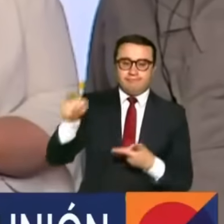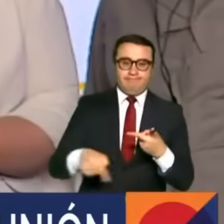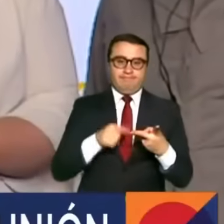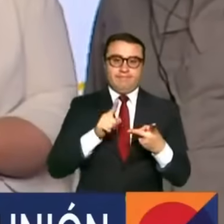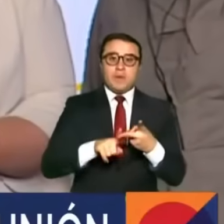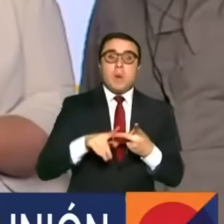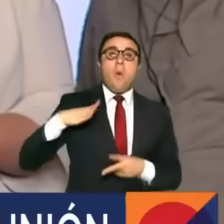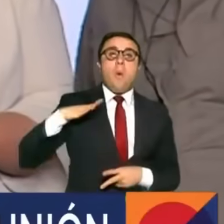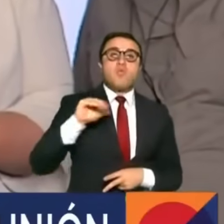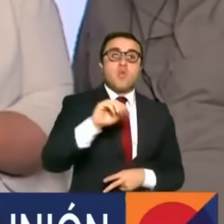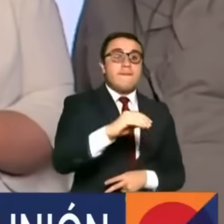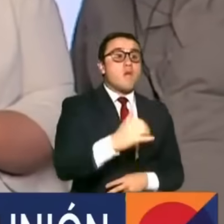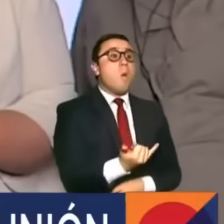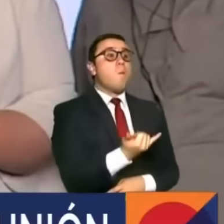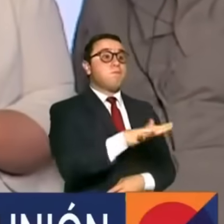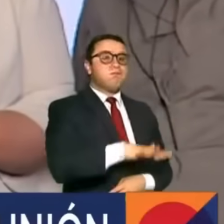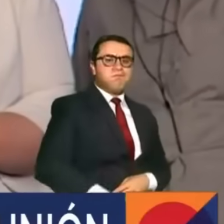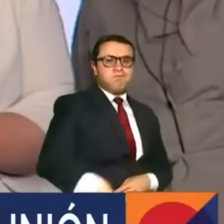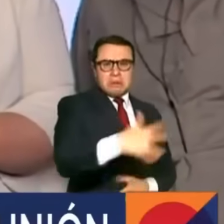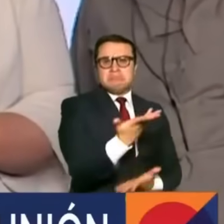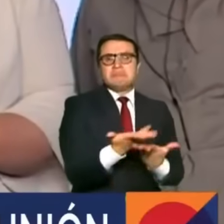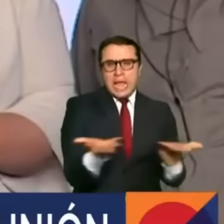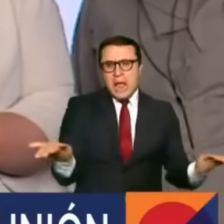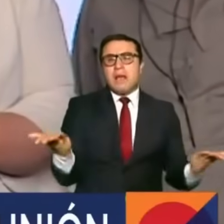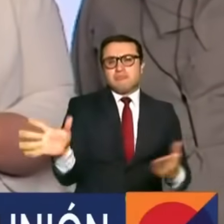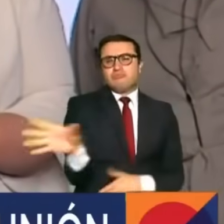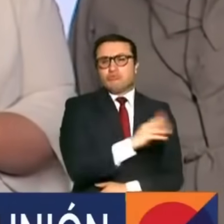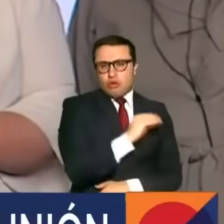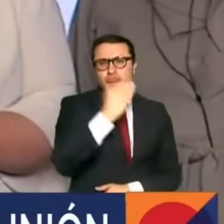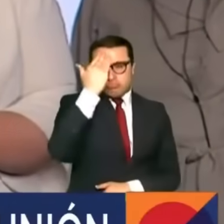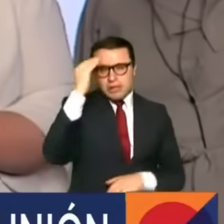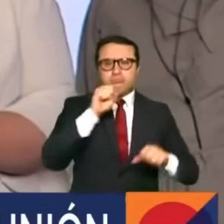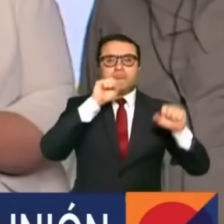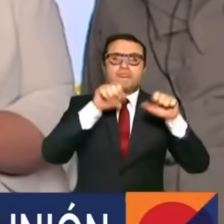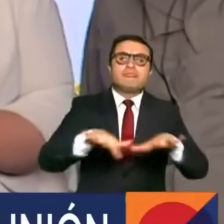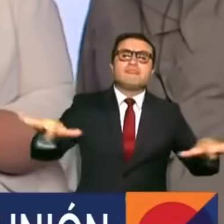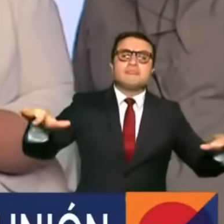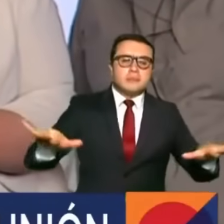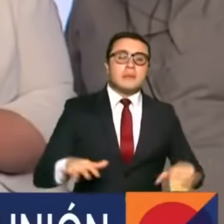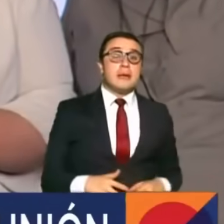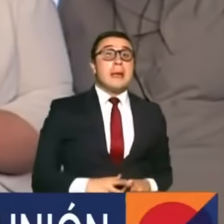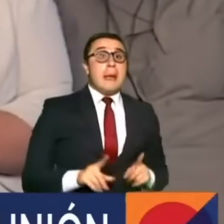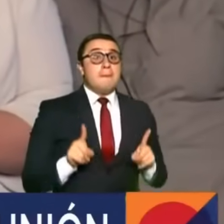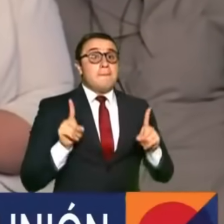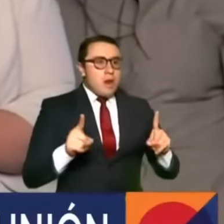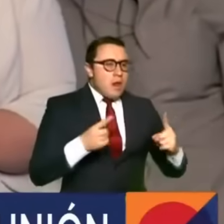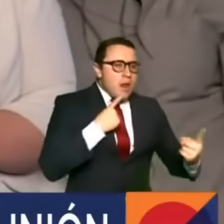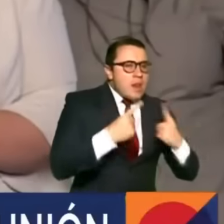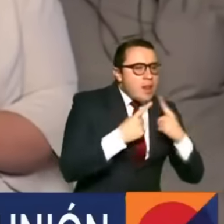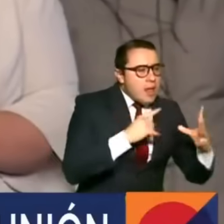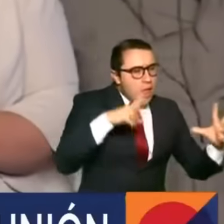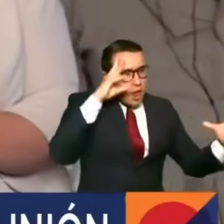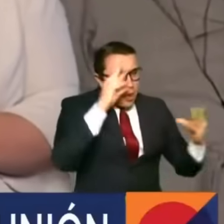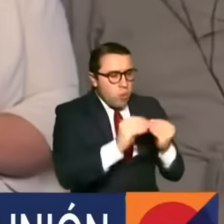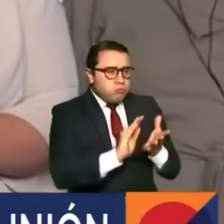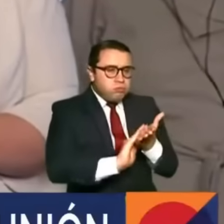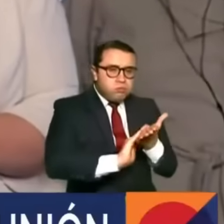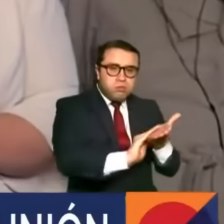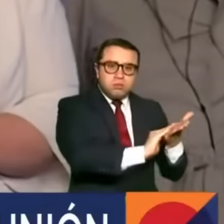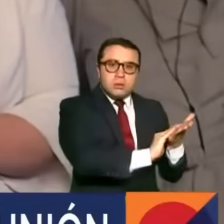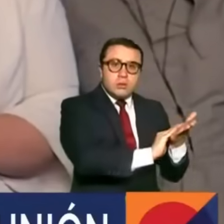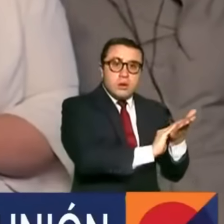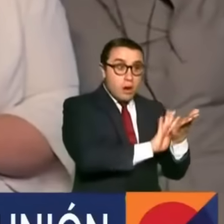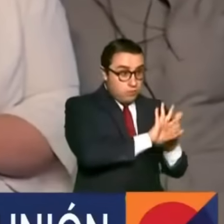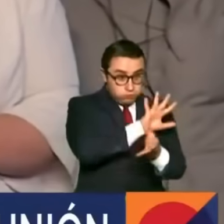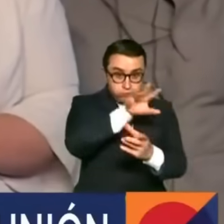de Buenaventura, como es de público conocimiento, pero esas negociaciones no se pueden encaminar